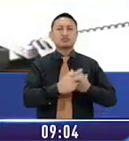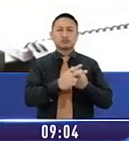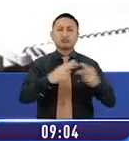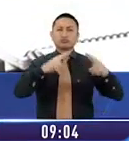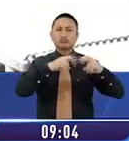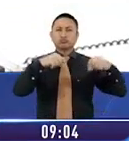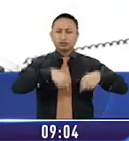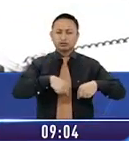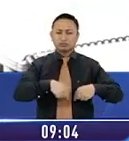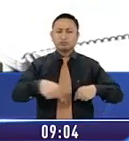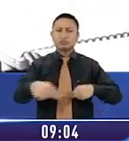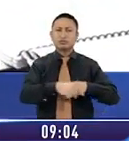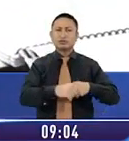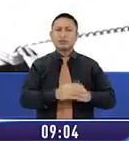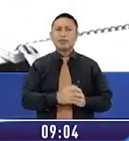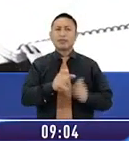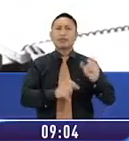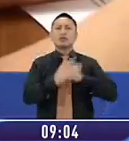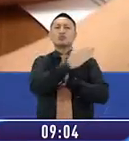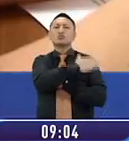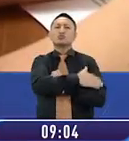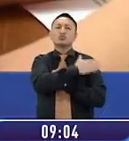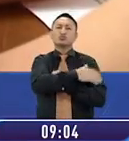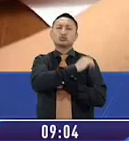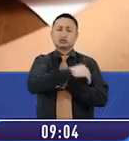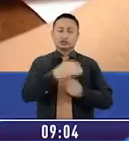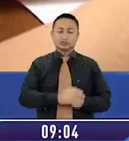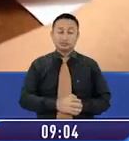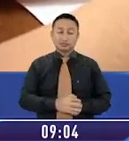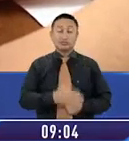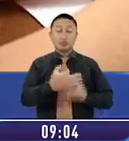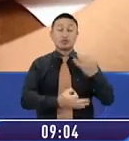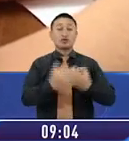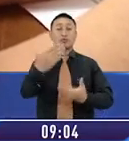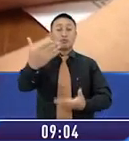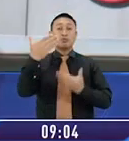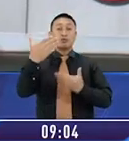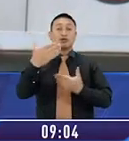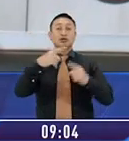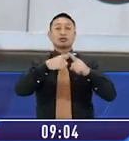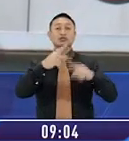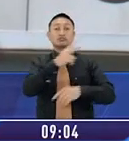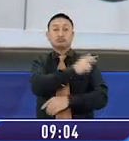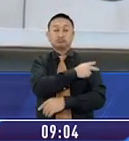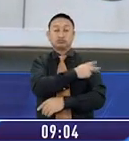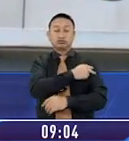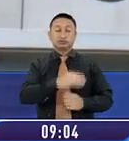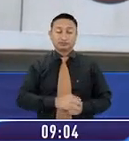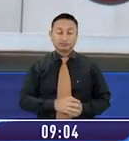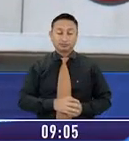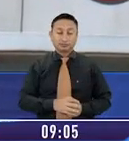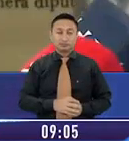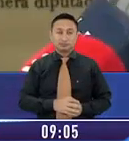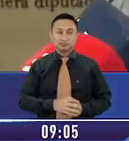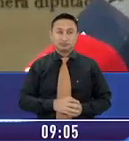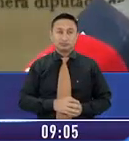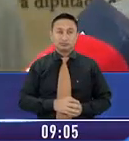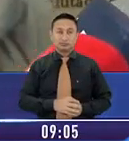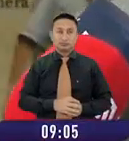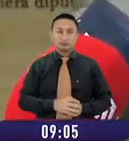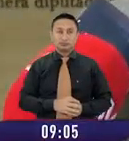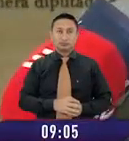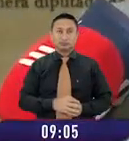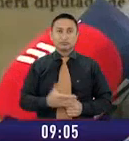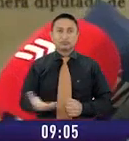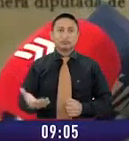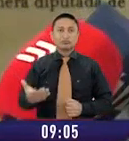presunto delito de tráfico de influencias que se deriva del juicio político a ex vocales del Consejo de la Judicatura. Y lo que queremos saber es si